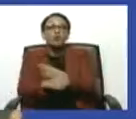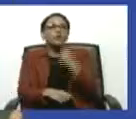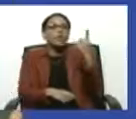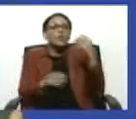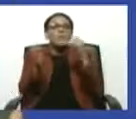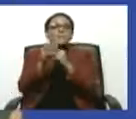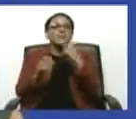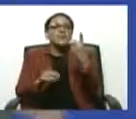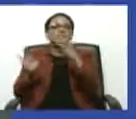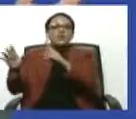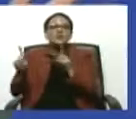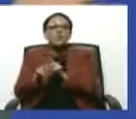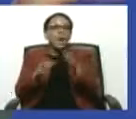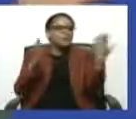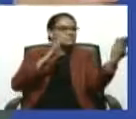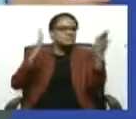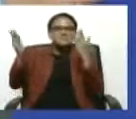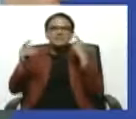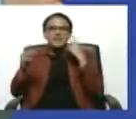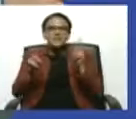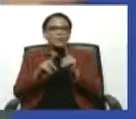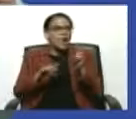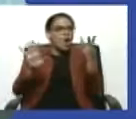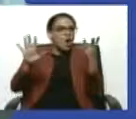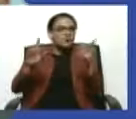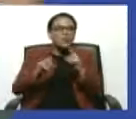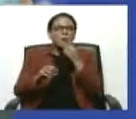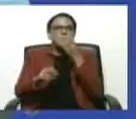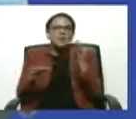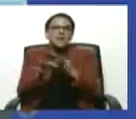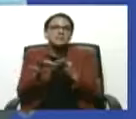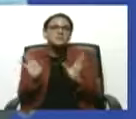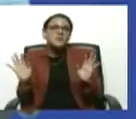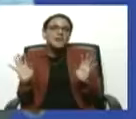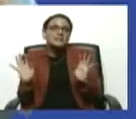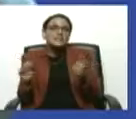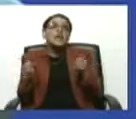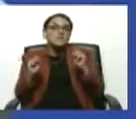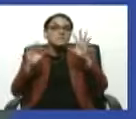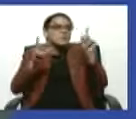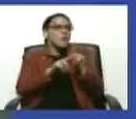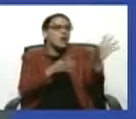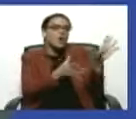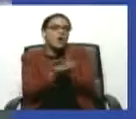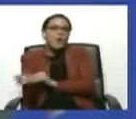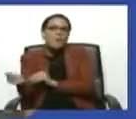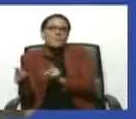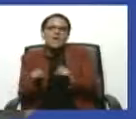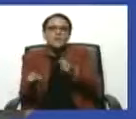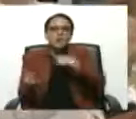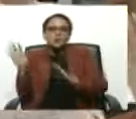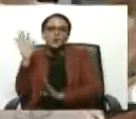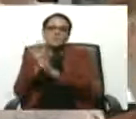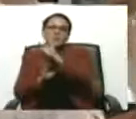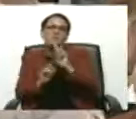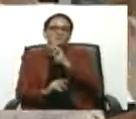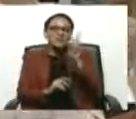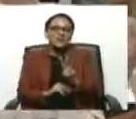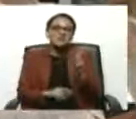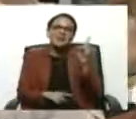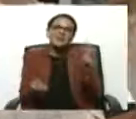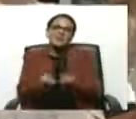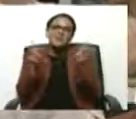del 2018. Así que yo espero que ese 8 muestre camino milagroso también para Venezuela, como ha